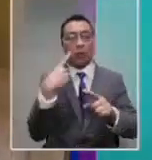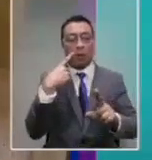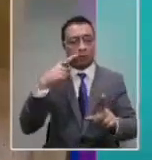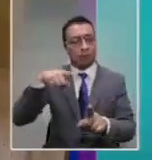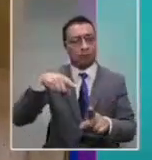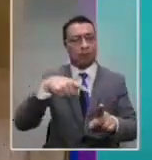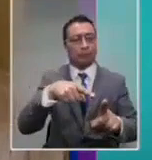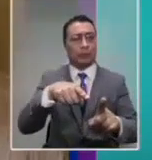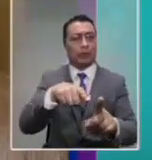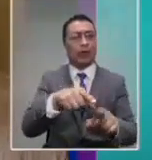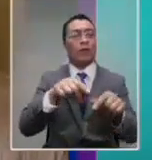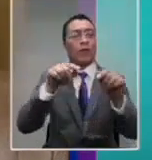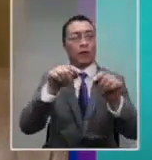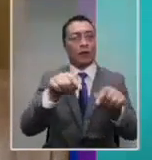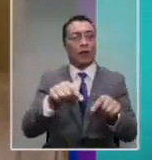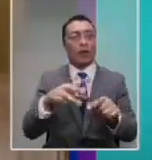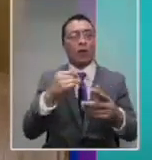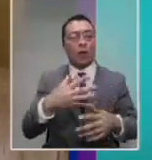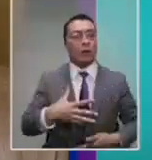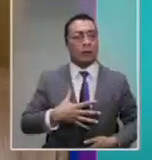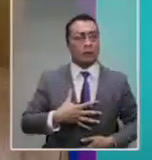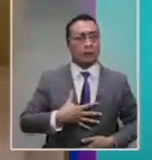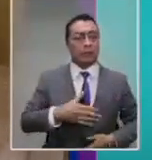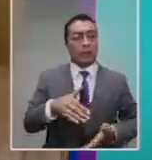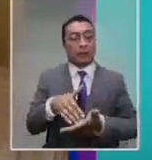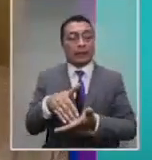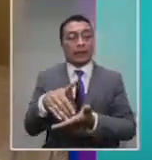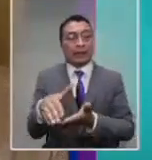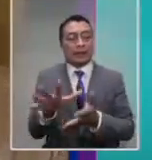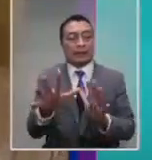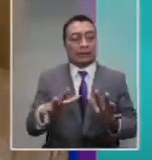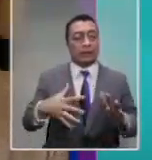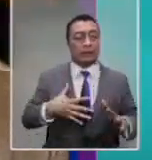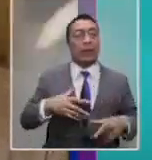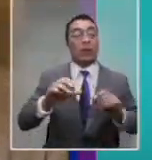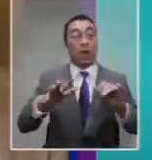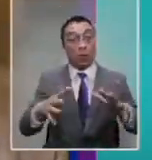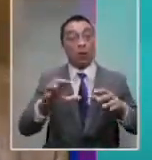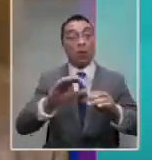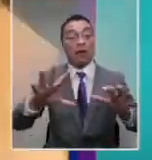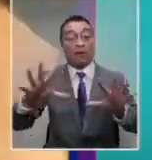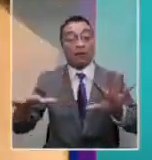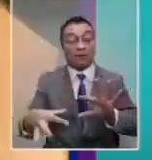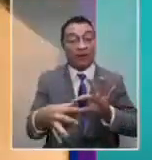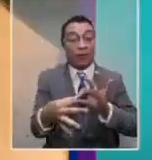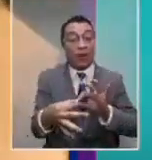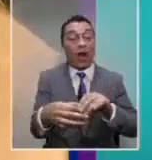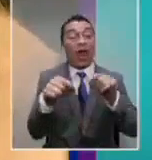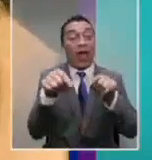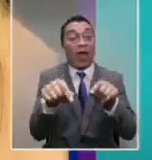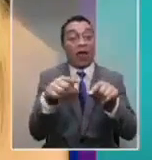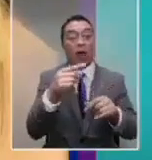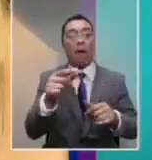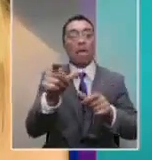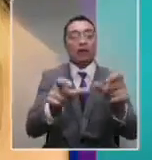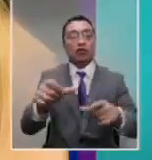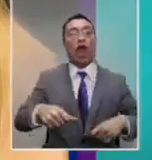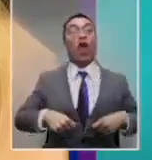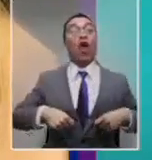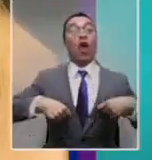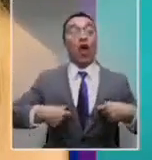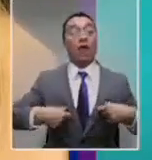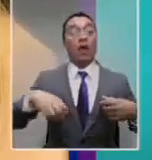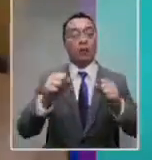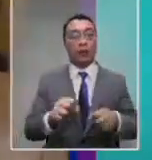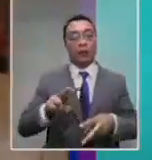un segmento manifieste temor, rechazo, y otro segmento, ¿ya?, probablemente más vinculado a los migrantes, con más relación con